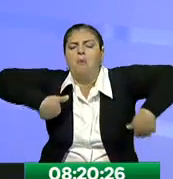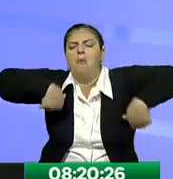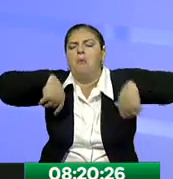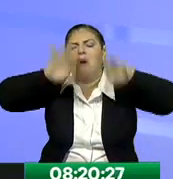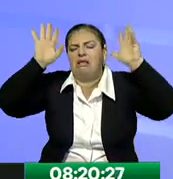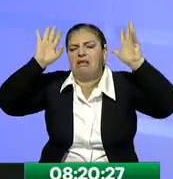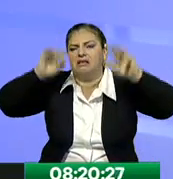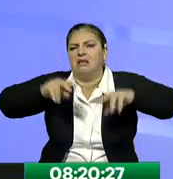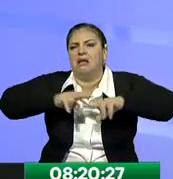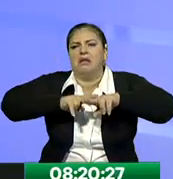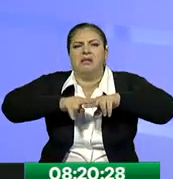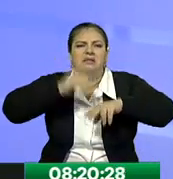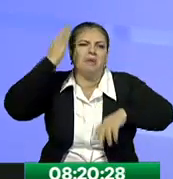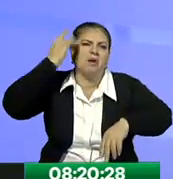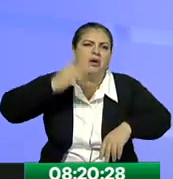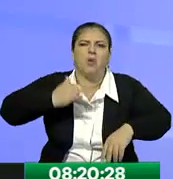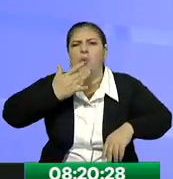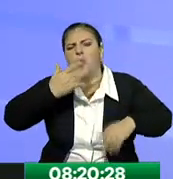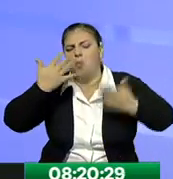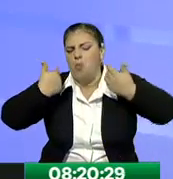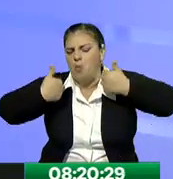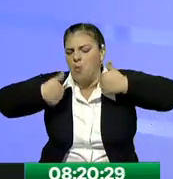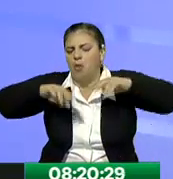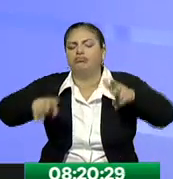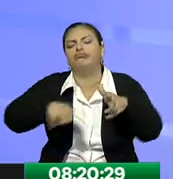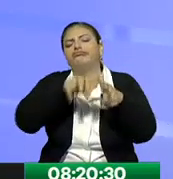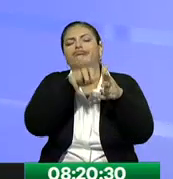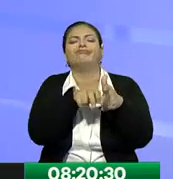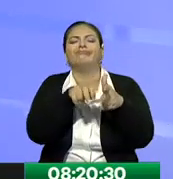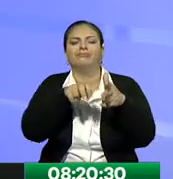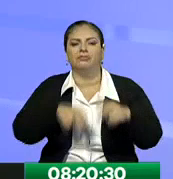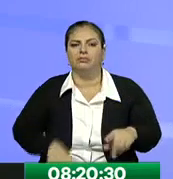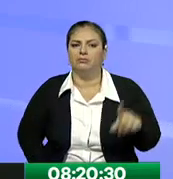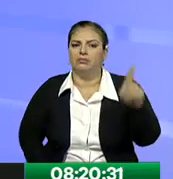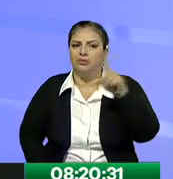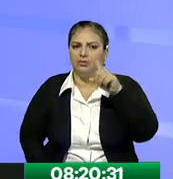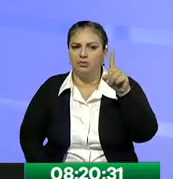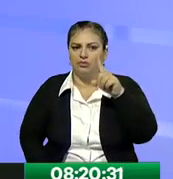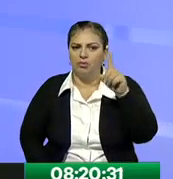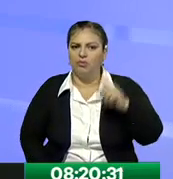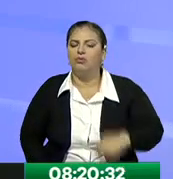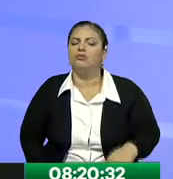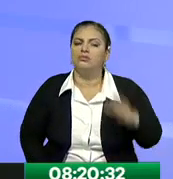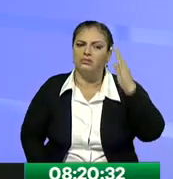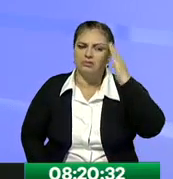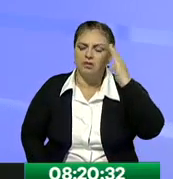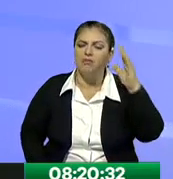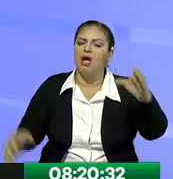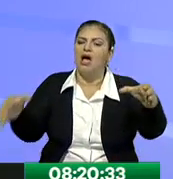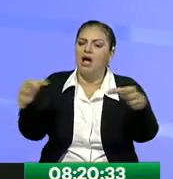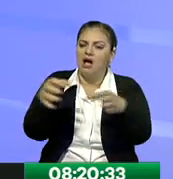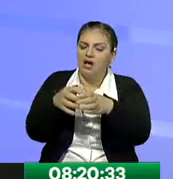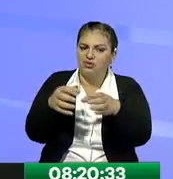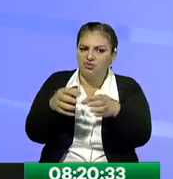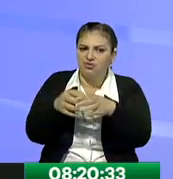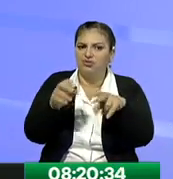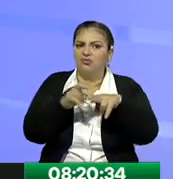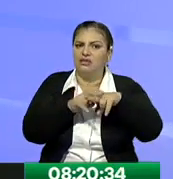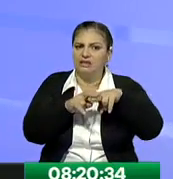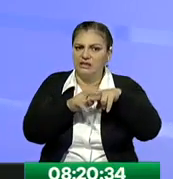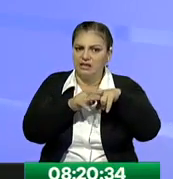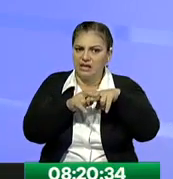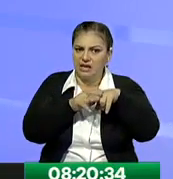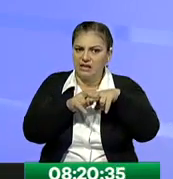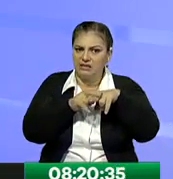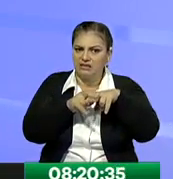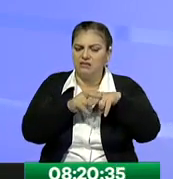azar y ahí está el peligro. Mejor cojamos taxis realmente cooperados, ¿verdad? Que estén en cooperativas, también pueden ser taxi